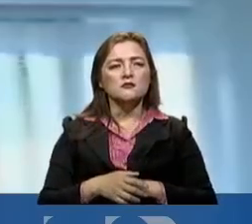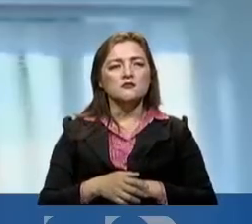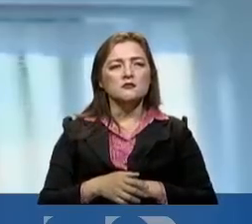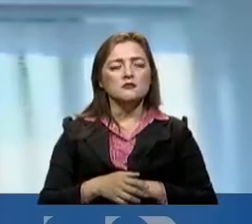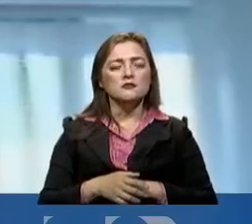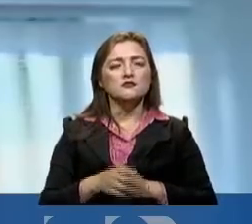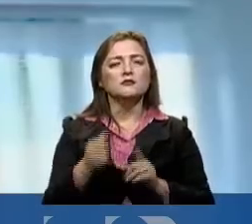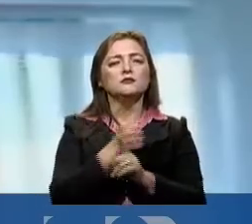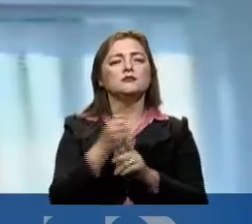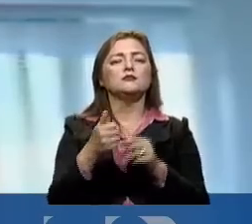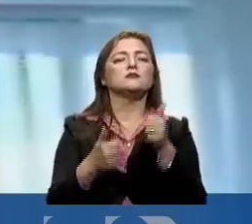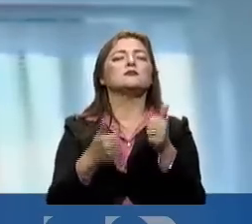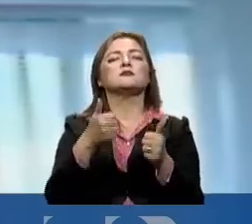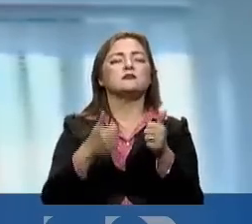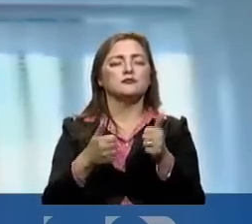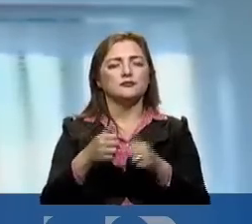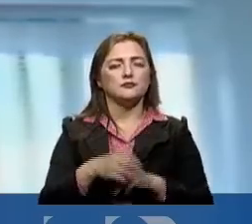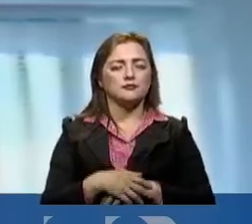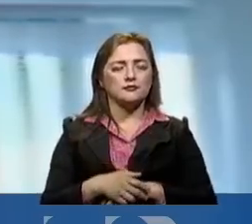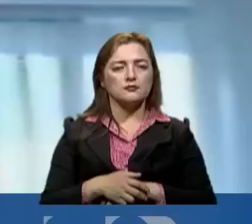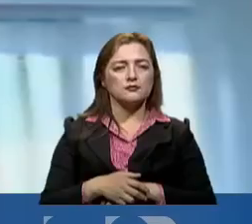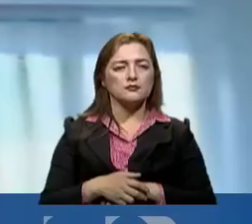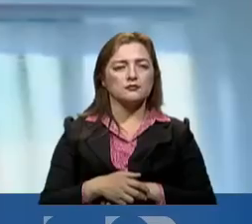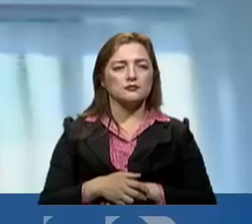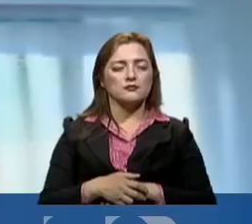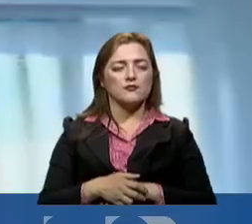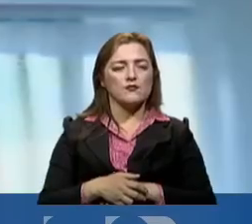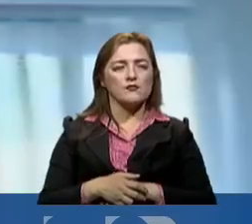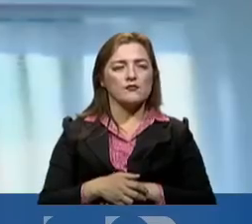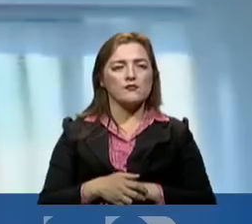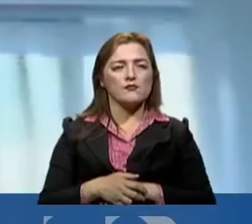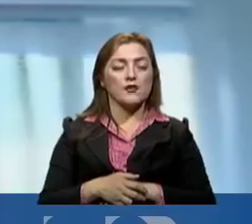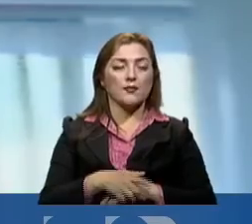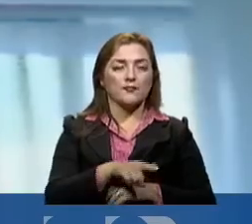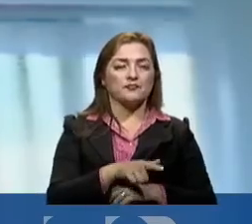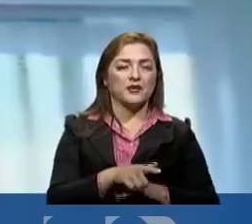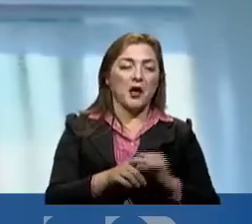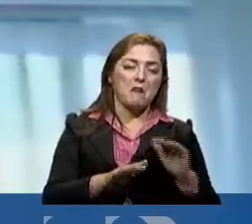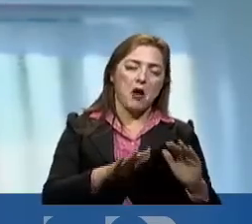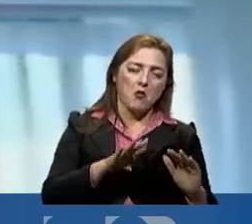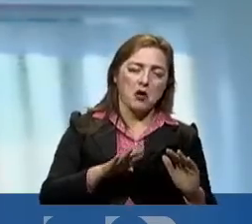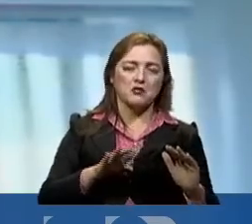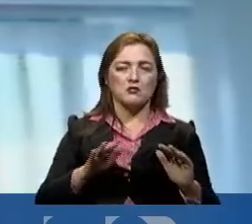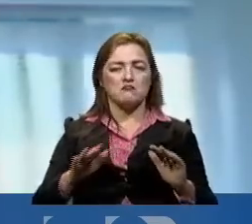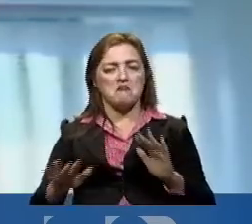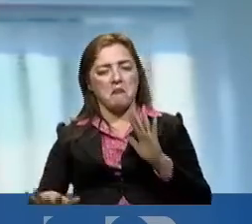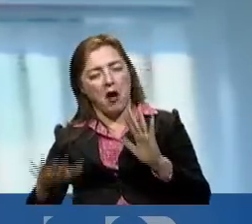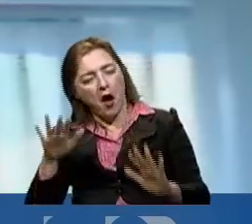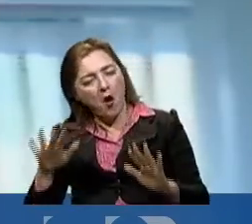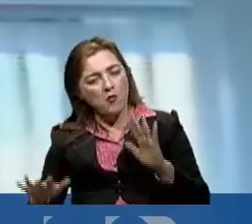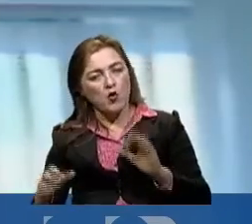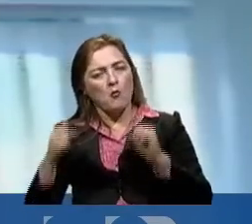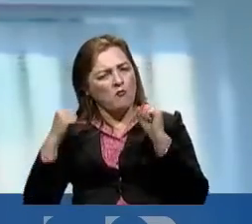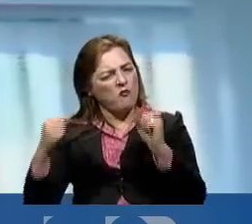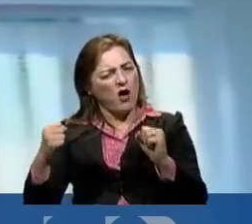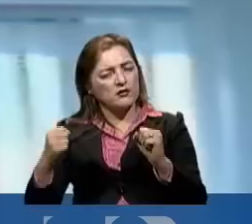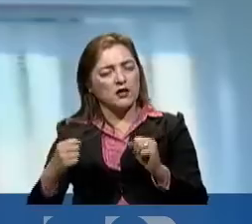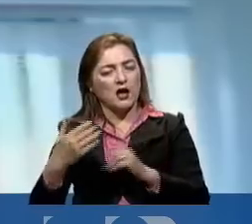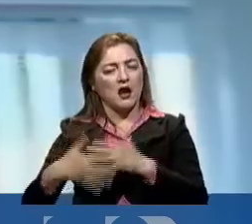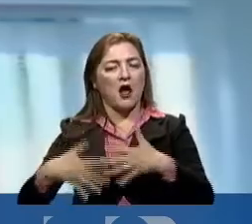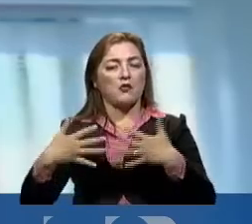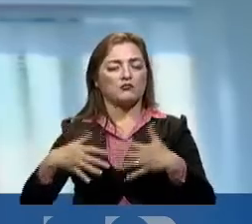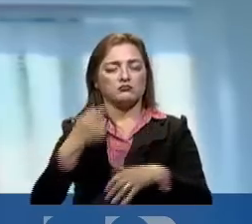de violencia es. Esta corresponde a una falta grave. Debe definir cuáles van a ser las